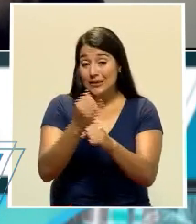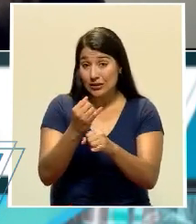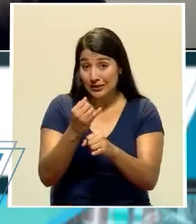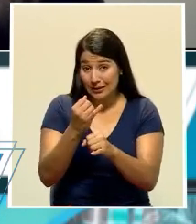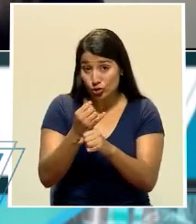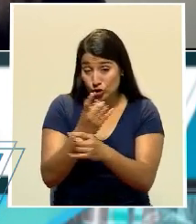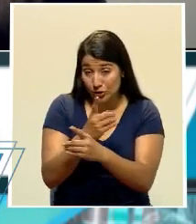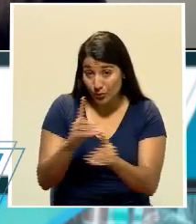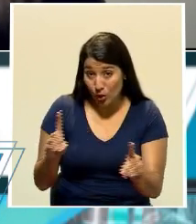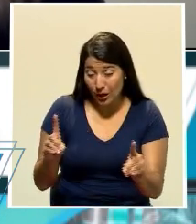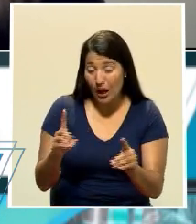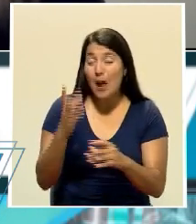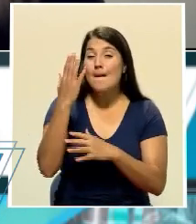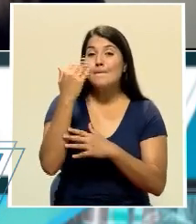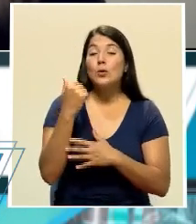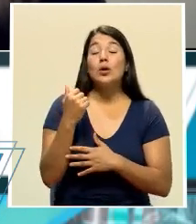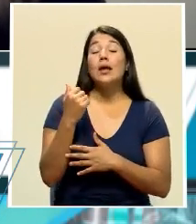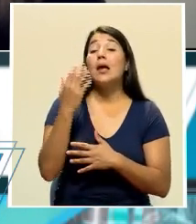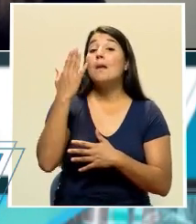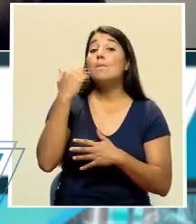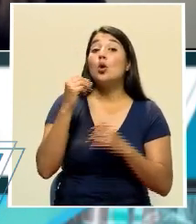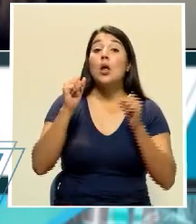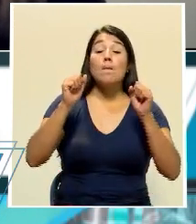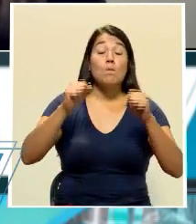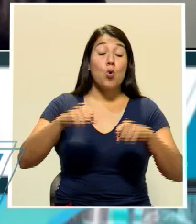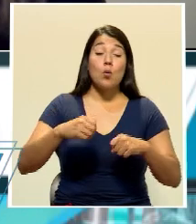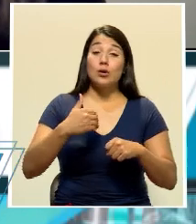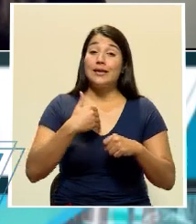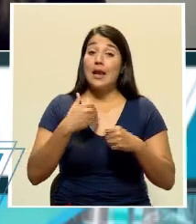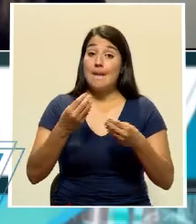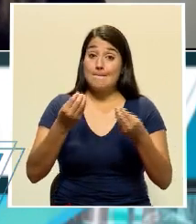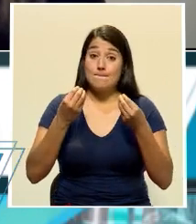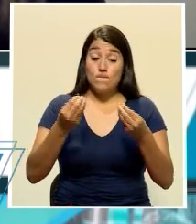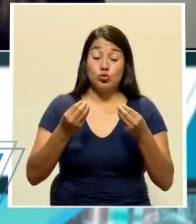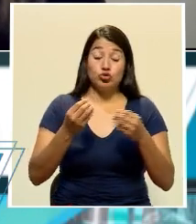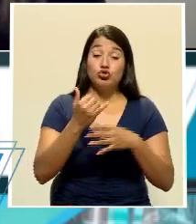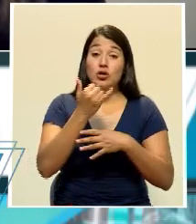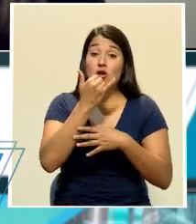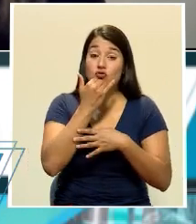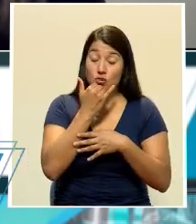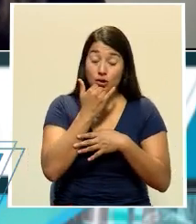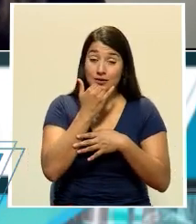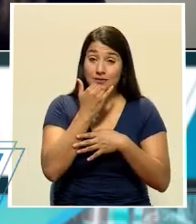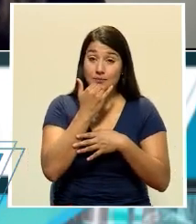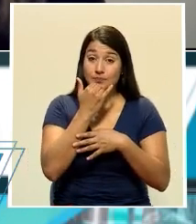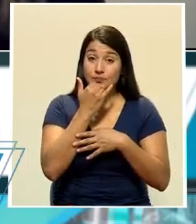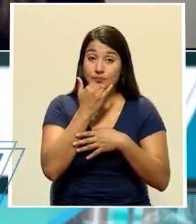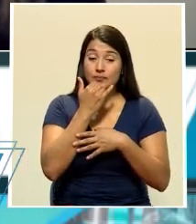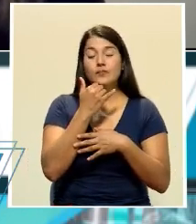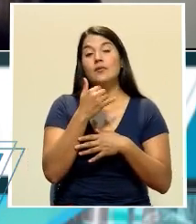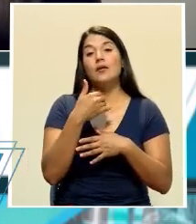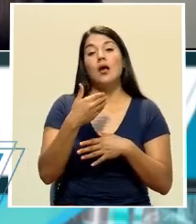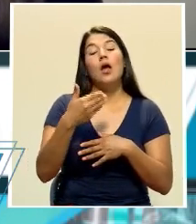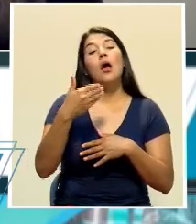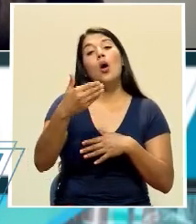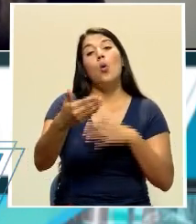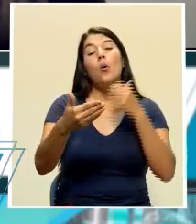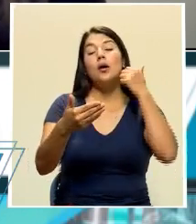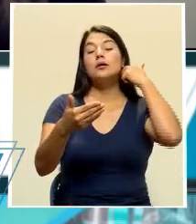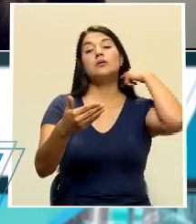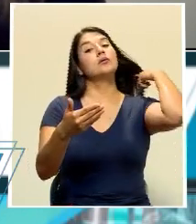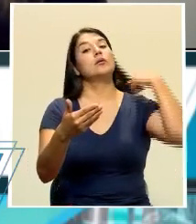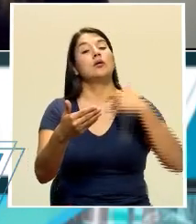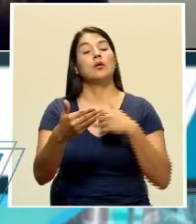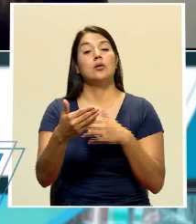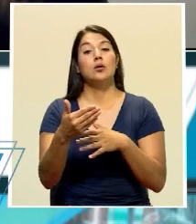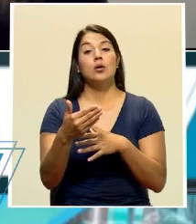más allá de los errores que evidentemente todos los seres humanos cometen en el ejercicio,